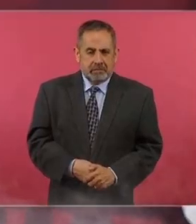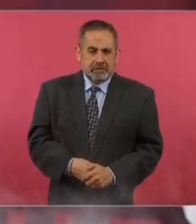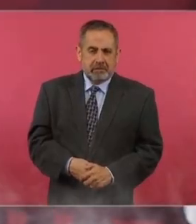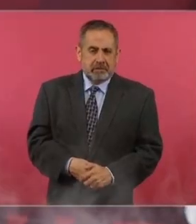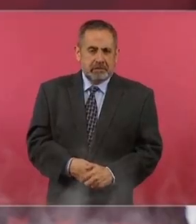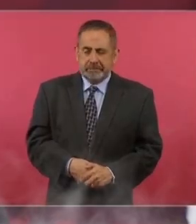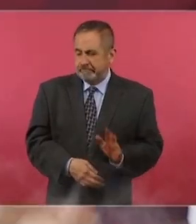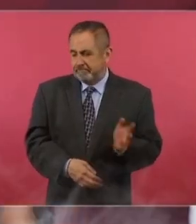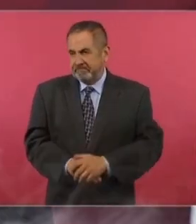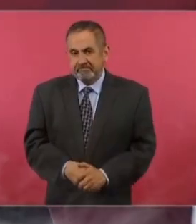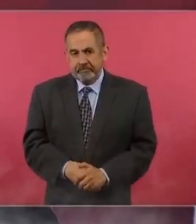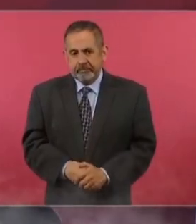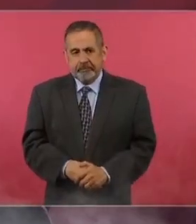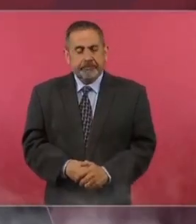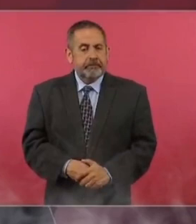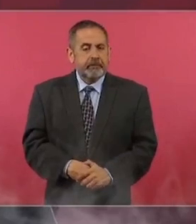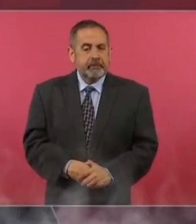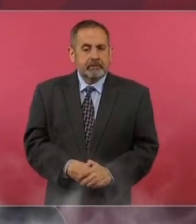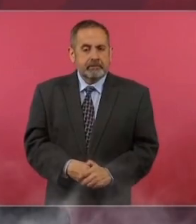Ya